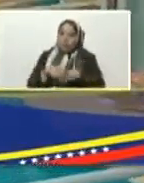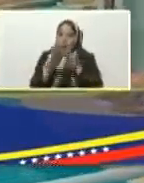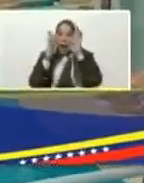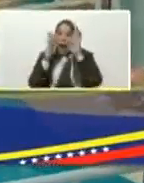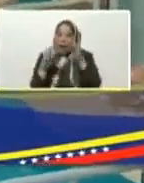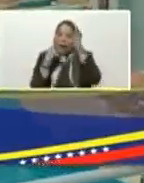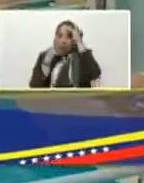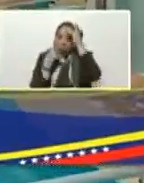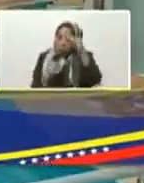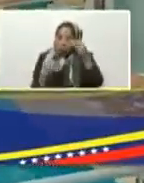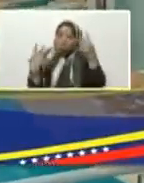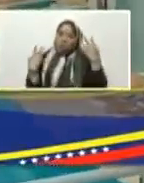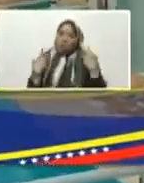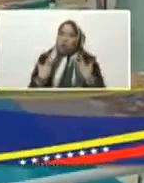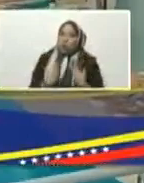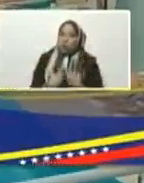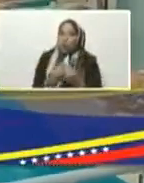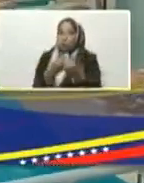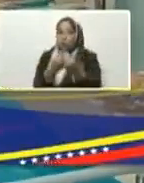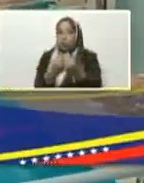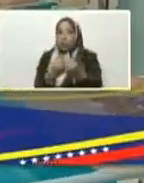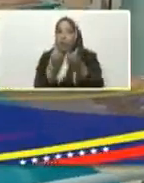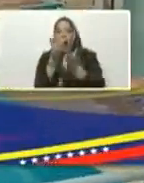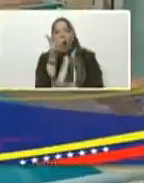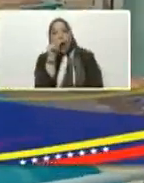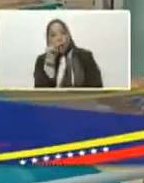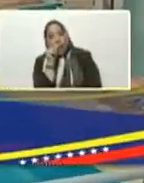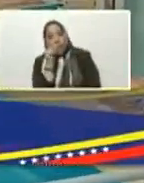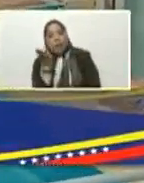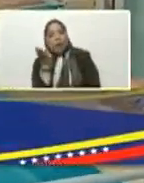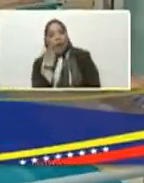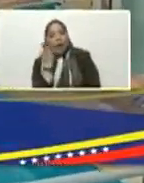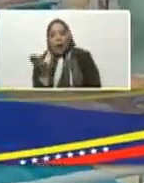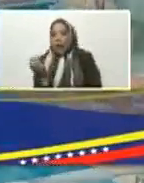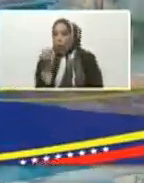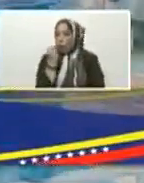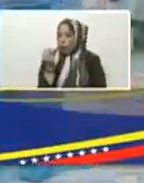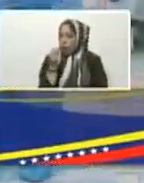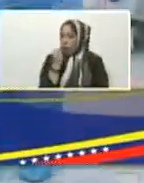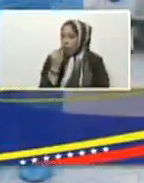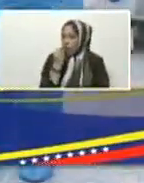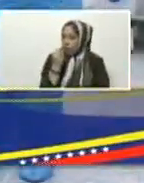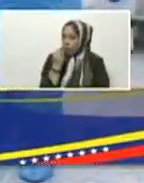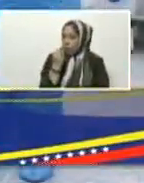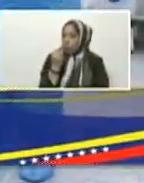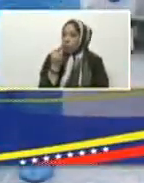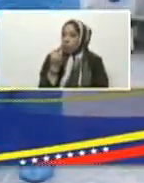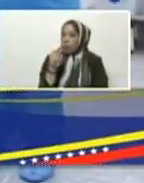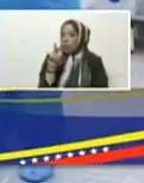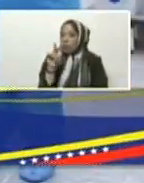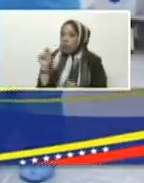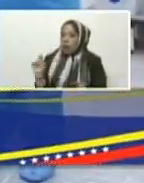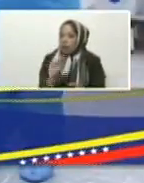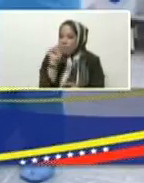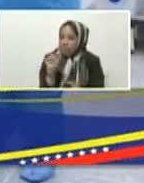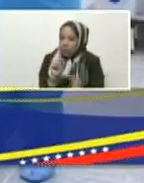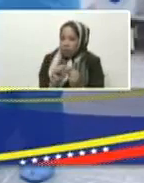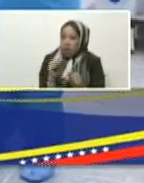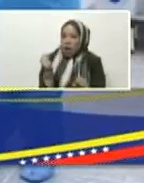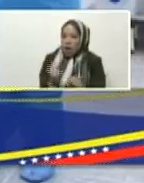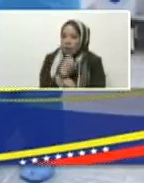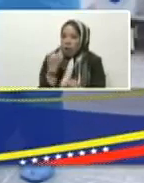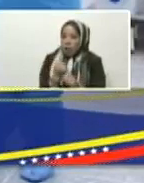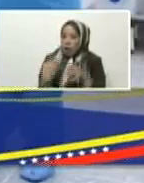atención conjuntamente hacia los padres en cuanto a lo que es la alimentación, incluso en ese trabajo